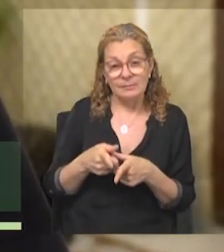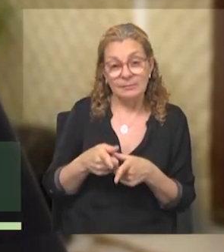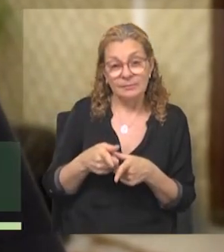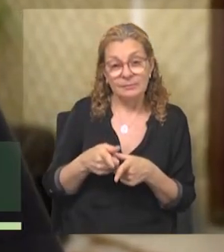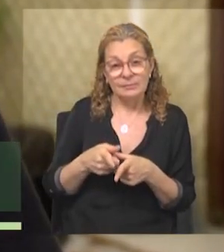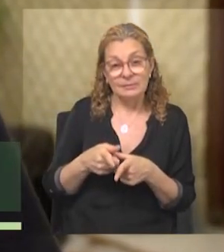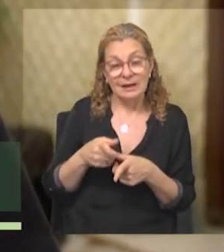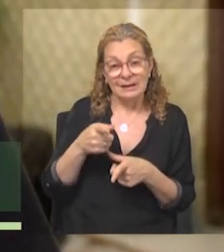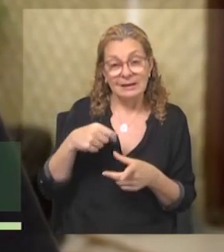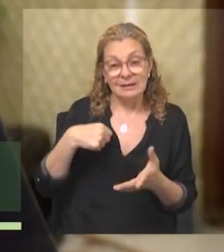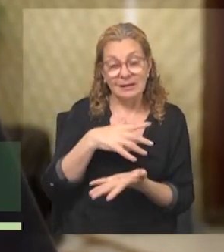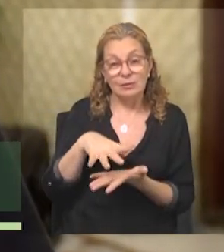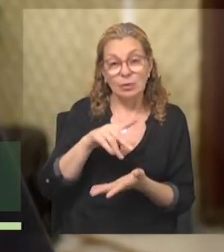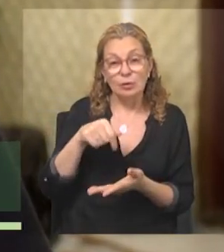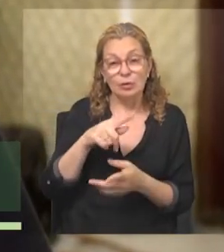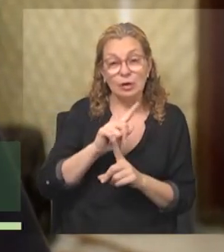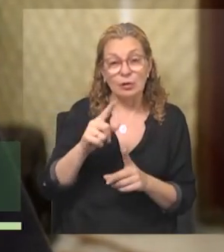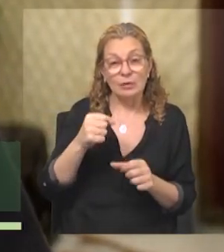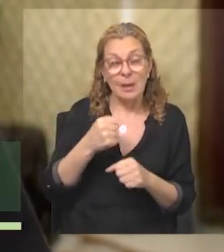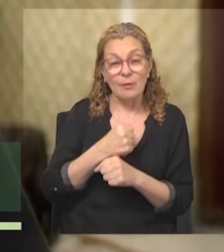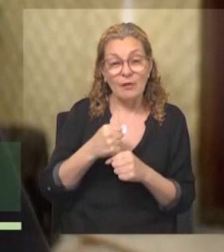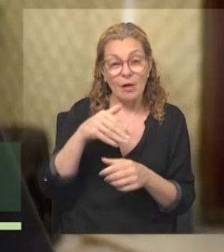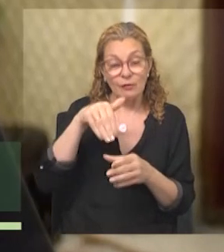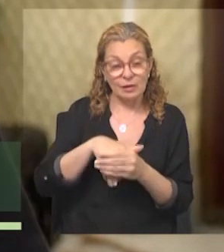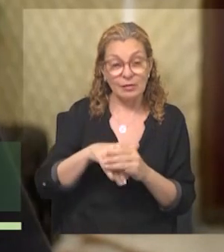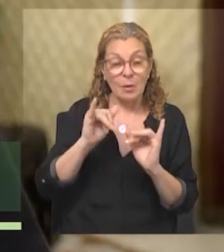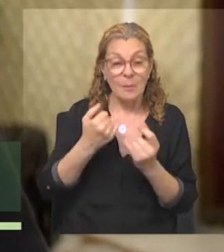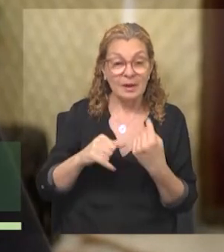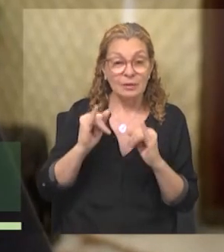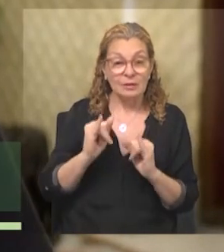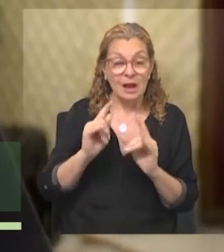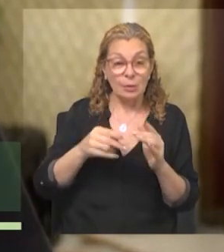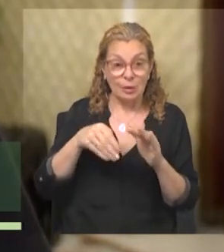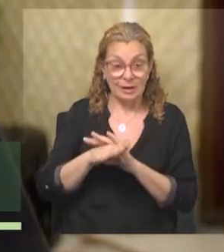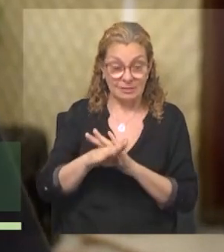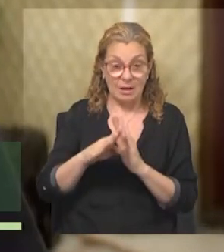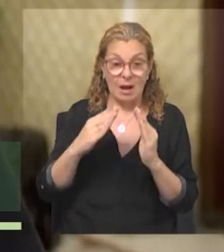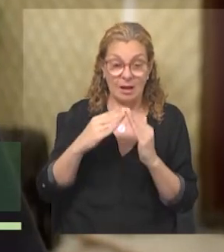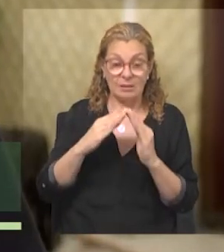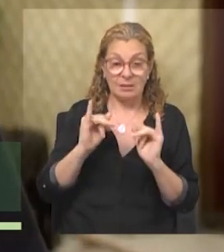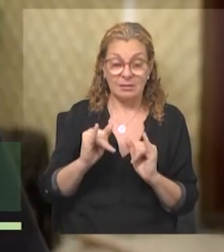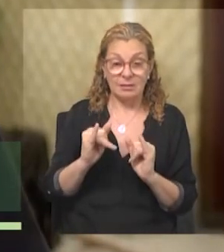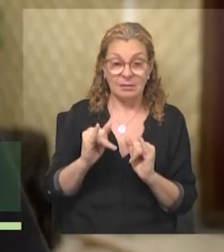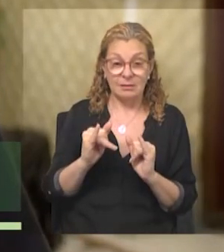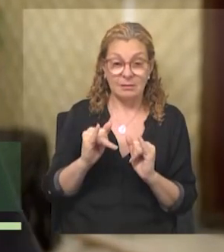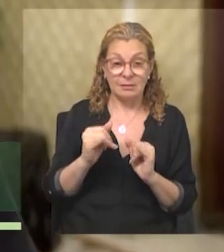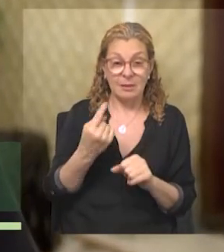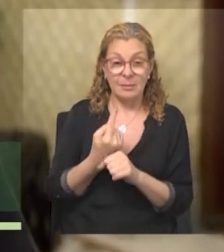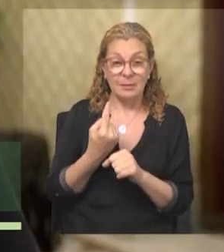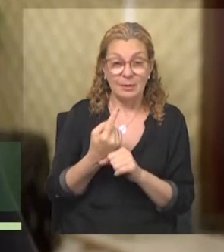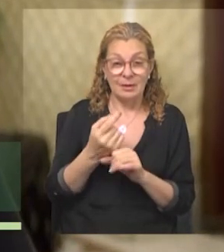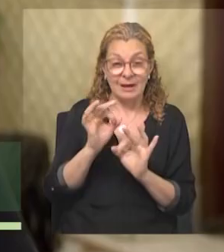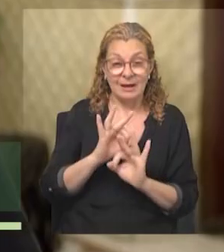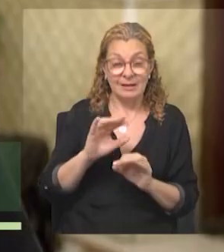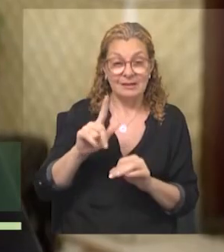este en esta situación donde todavía no está aprobado el prisit pero sí ha sido víctima de algunos allanamientos primero que nada porque ya es la